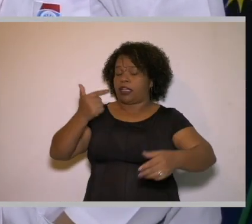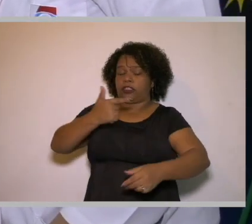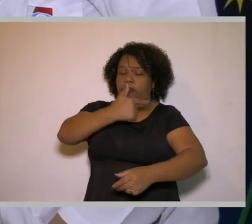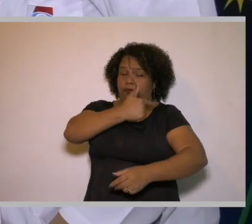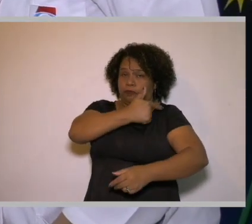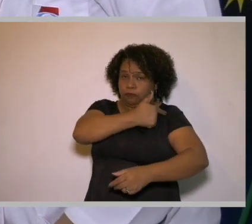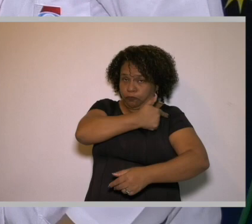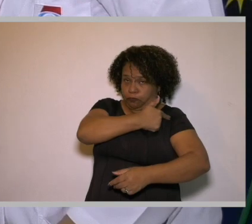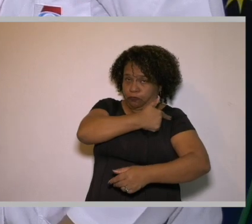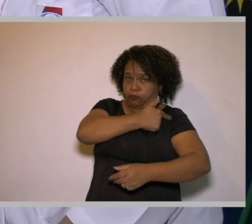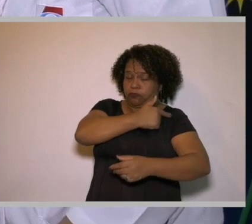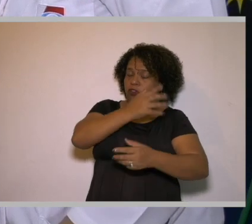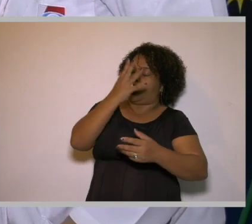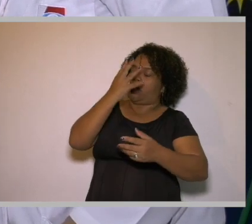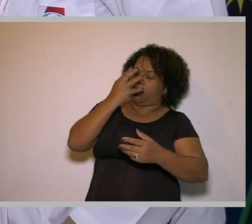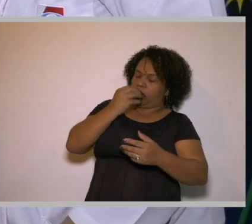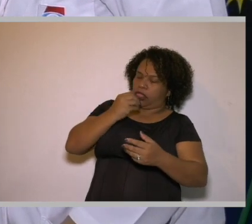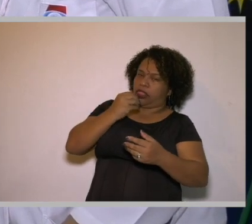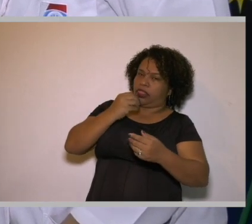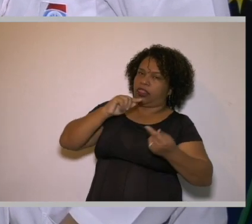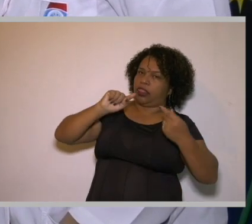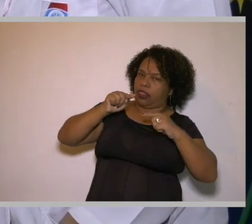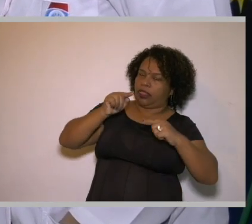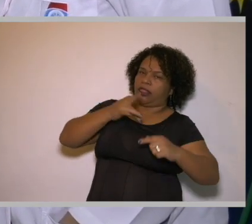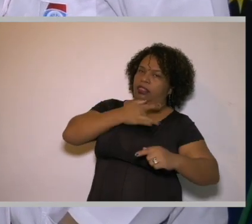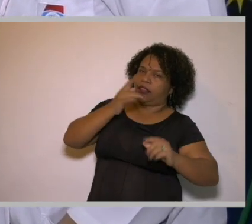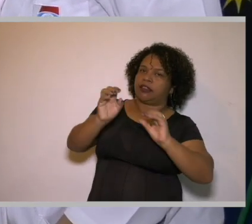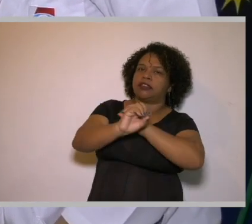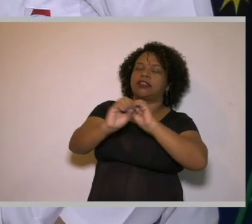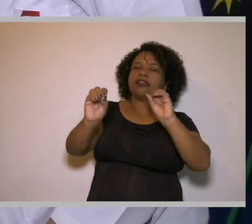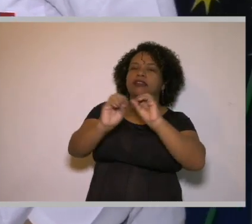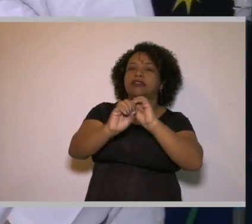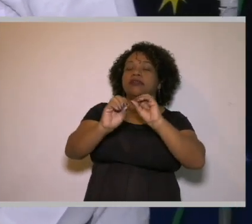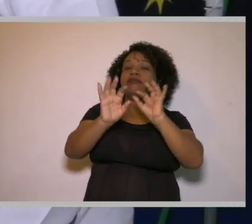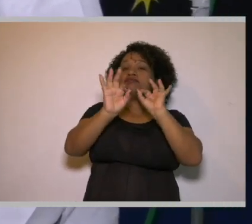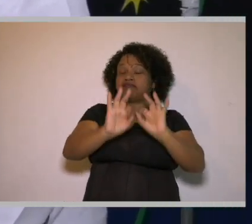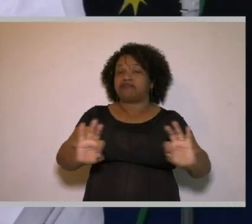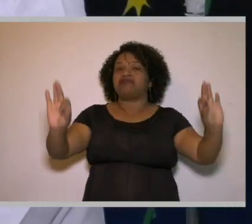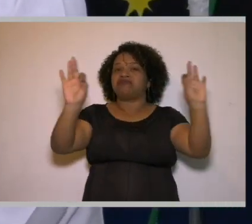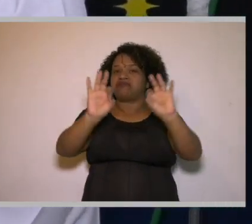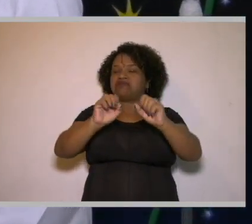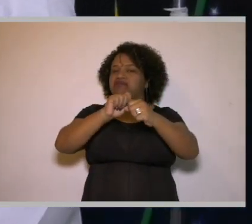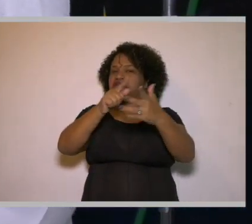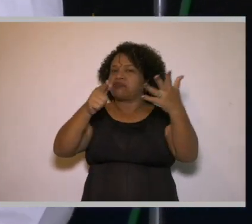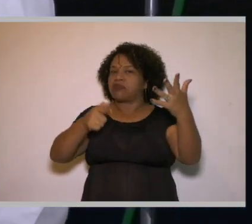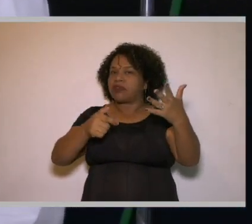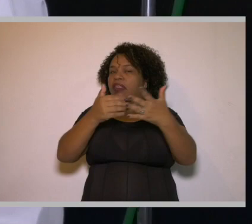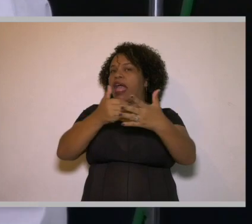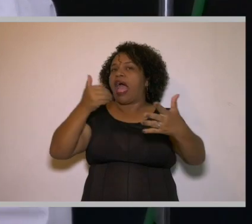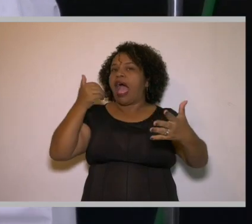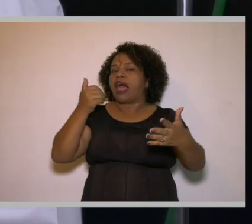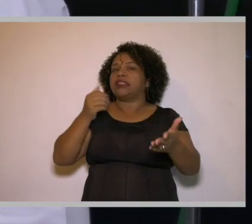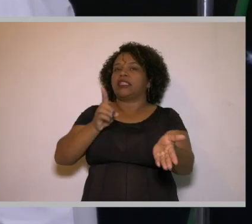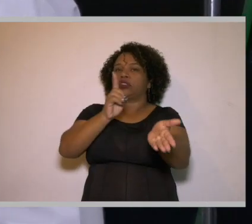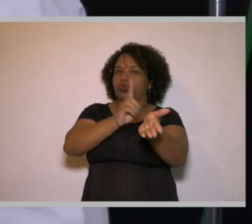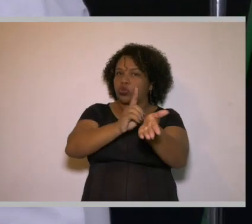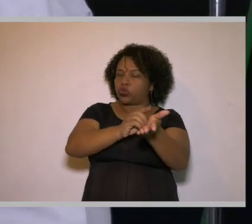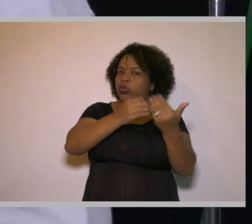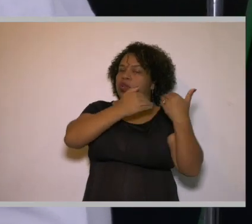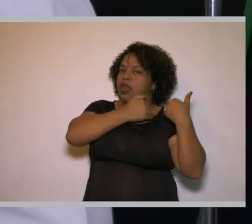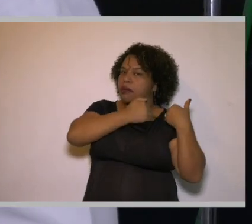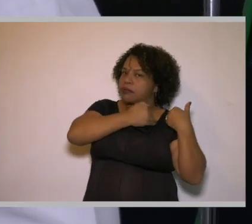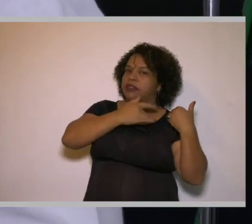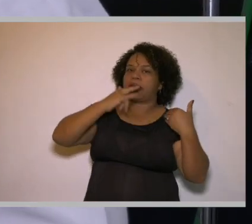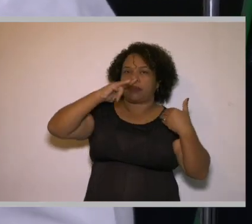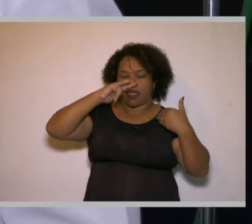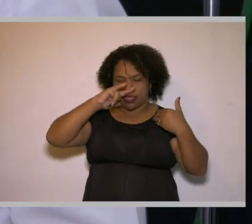hemos dicho, es muy importante en el niño. Primero, debe ser evaluado por su pediatra, debe ser evaluado por el cardiólogo,